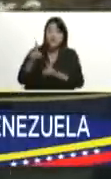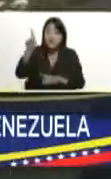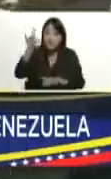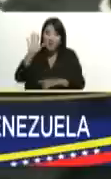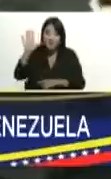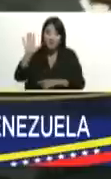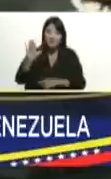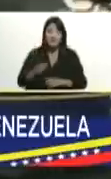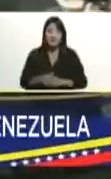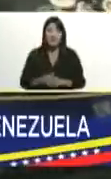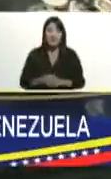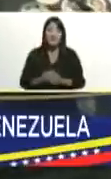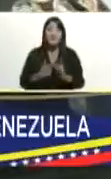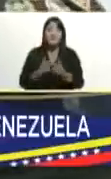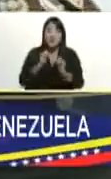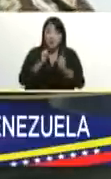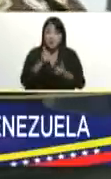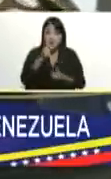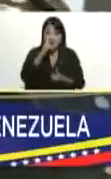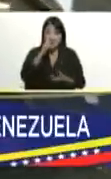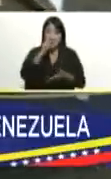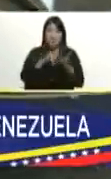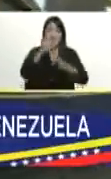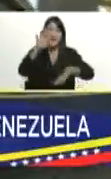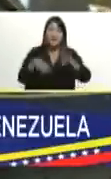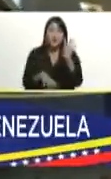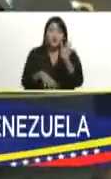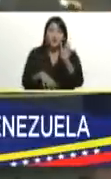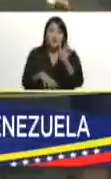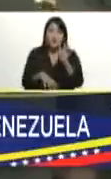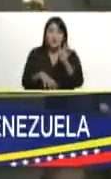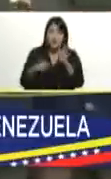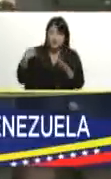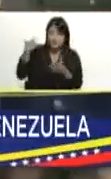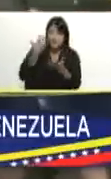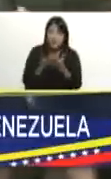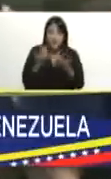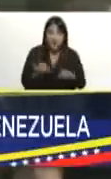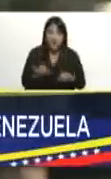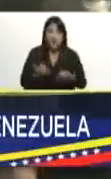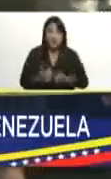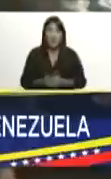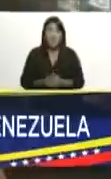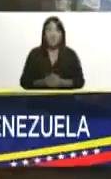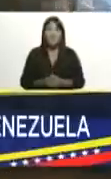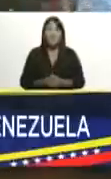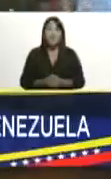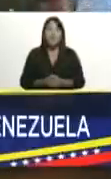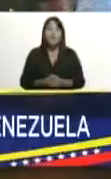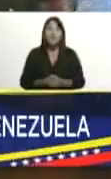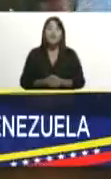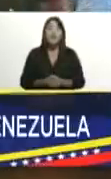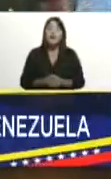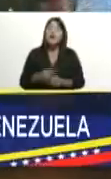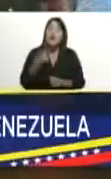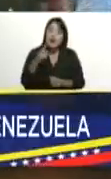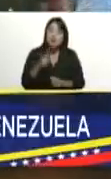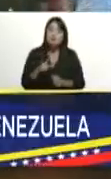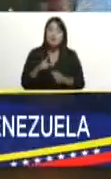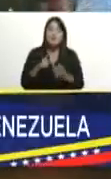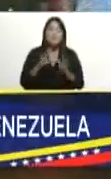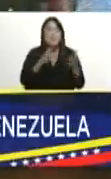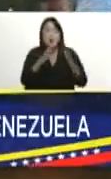Norteamérica, y que desde el año 2014 hasta la presente fecha se han orquestado más de 20